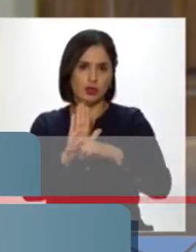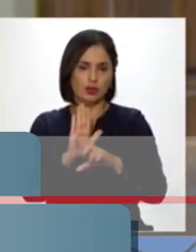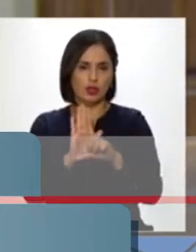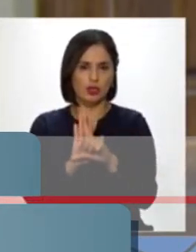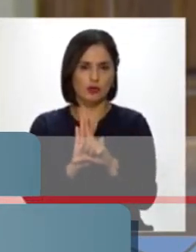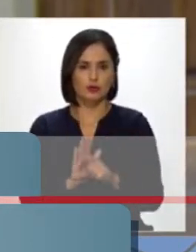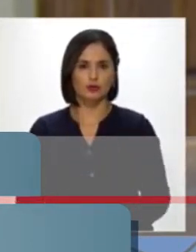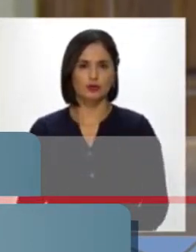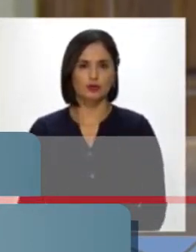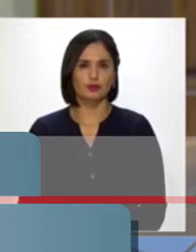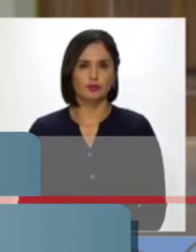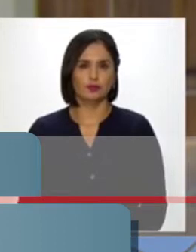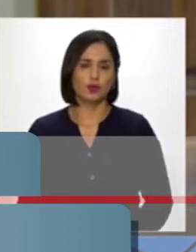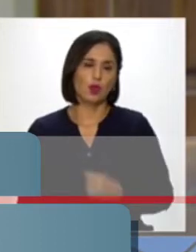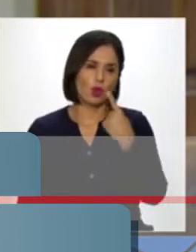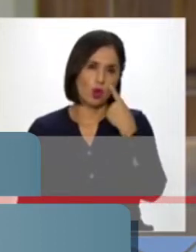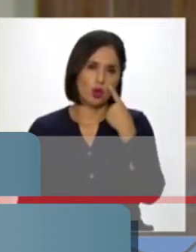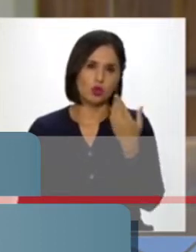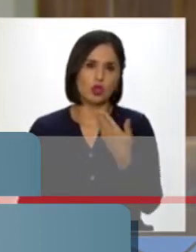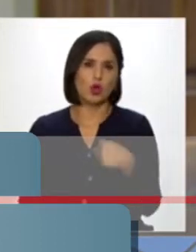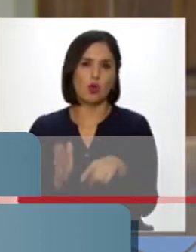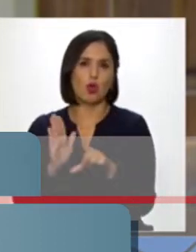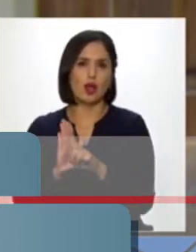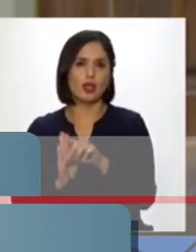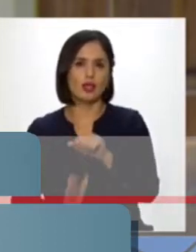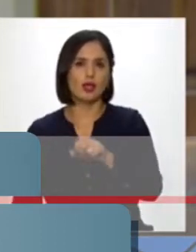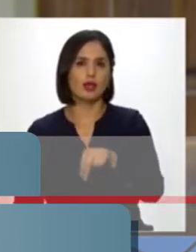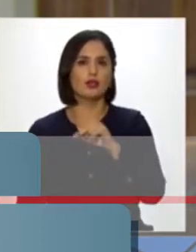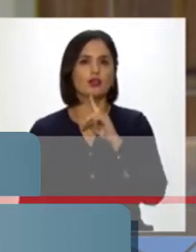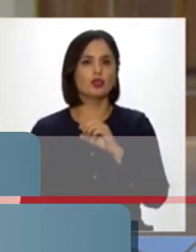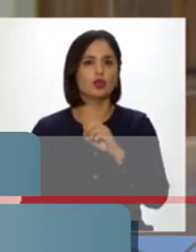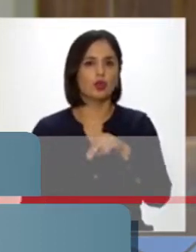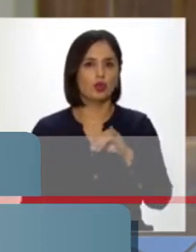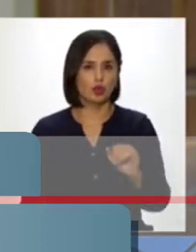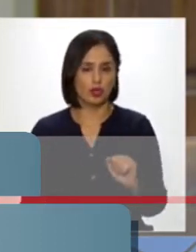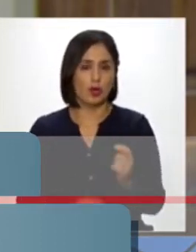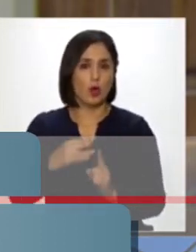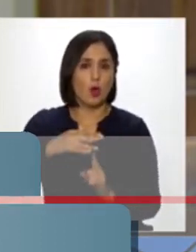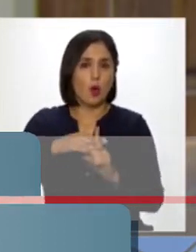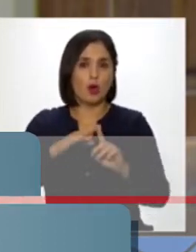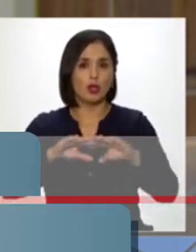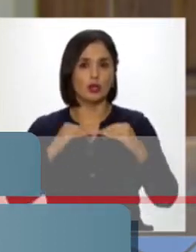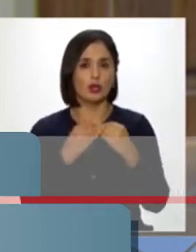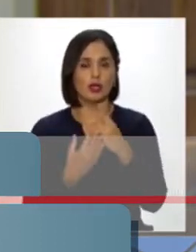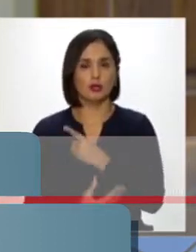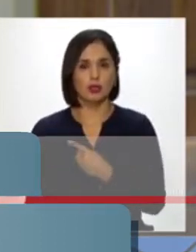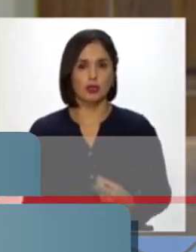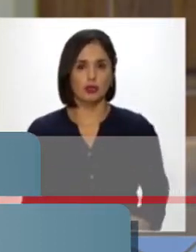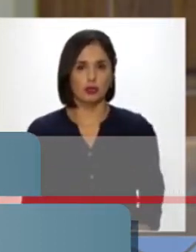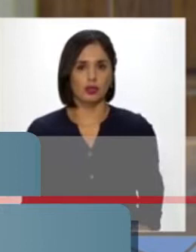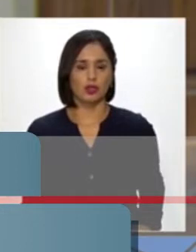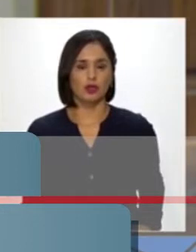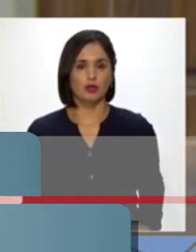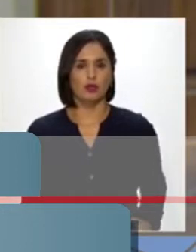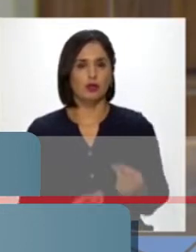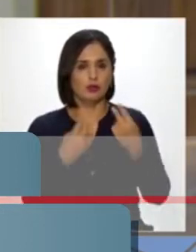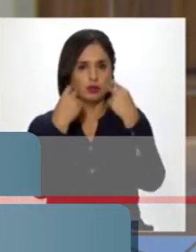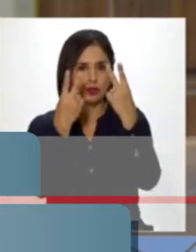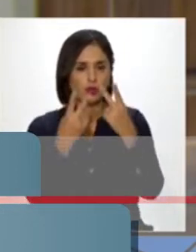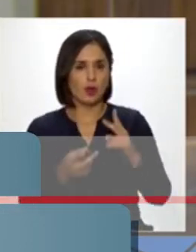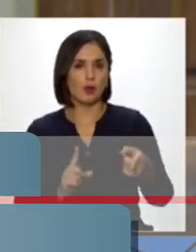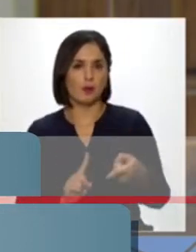es bastante conocido como la ley antonia esto se debe a que se originó en la cámara diputado y toda la activa participación